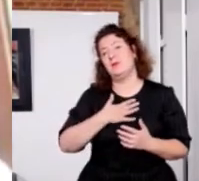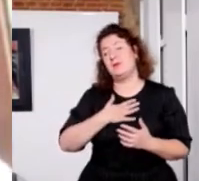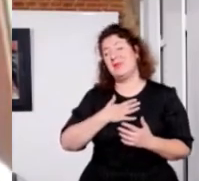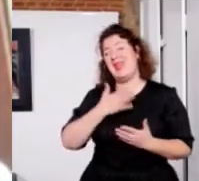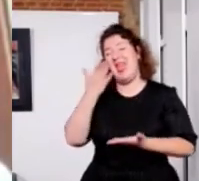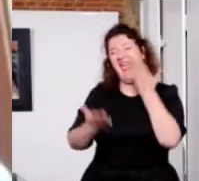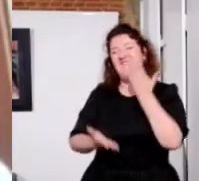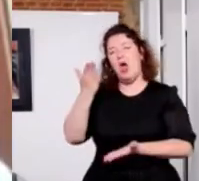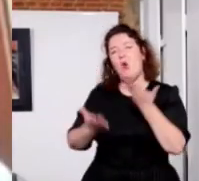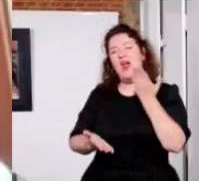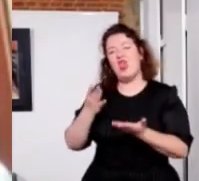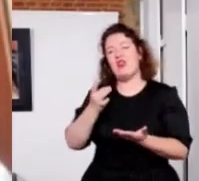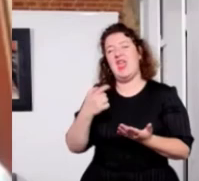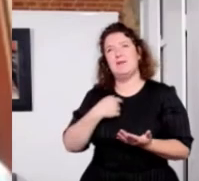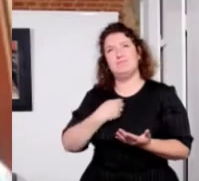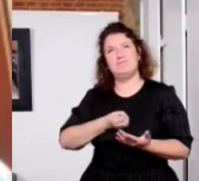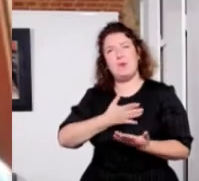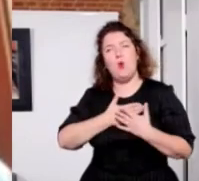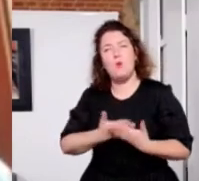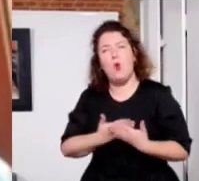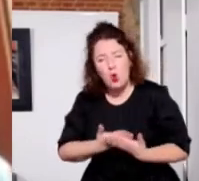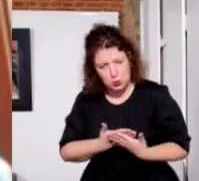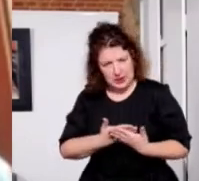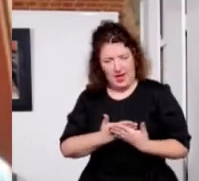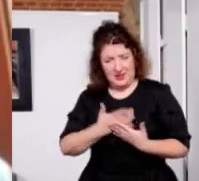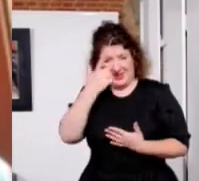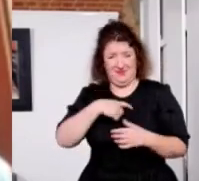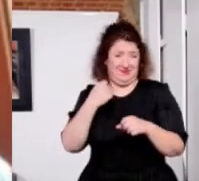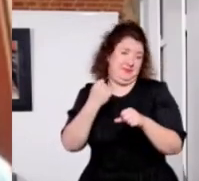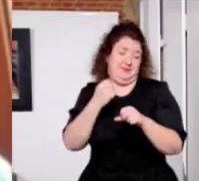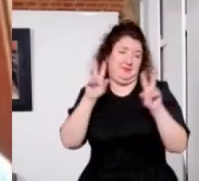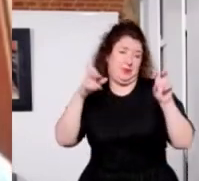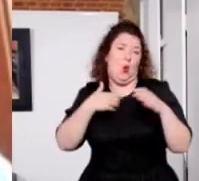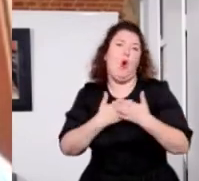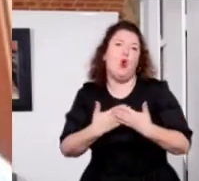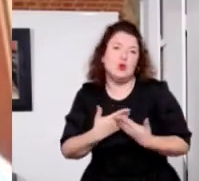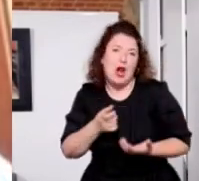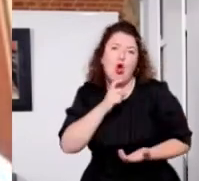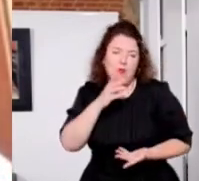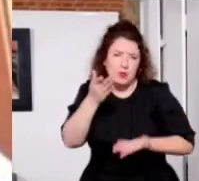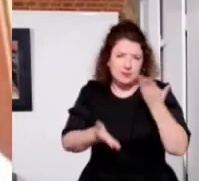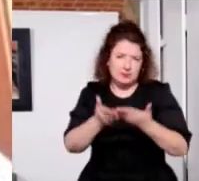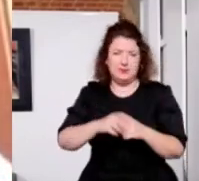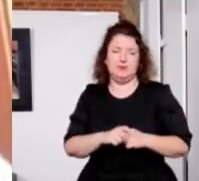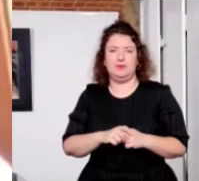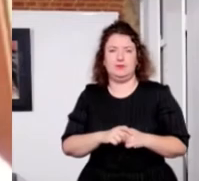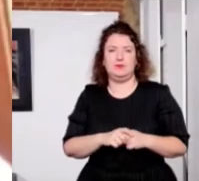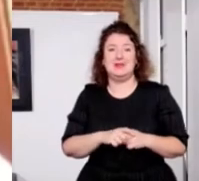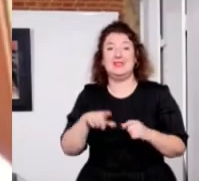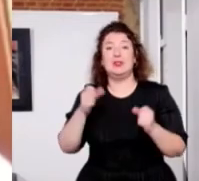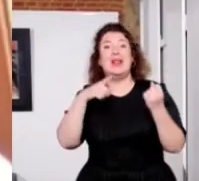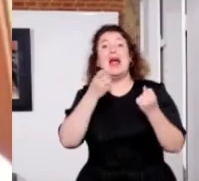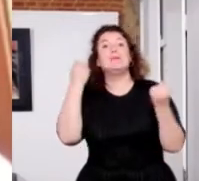voluntariado. Evaluar la voluntad del voluntariado. Y transferir esas buenas